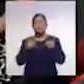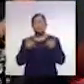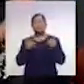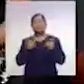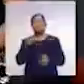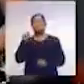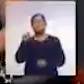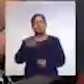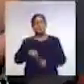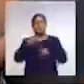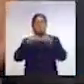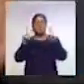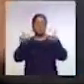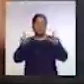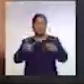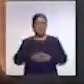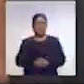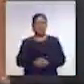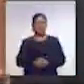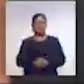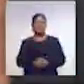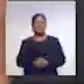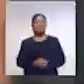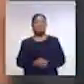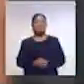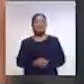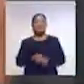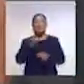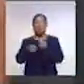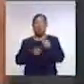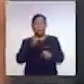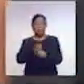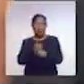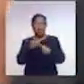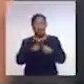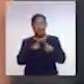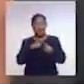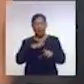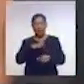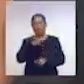aquí en Tlaxcala tuvieron diferentes oportunidades laborales,